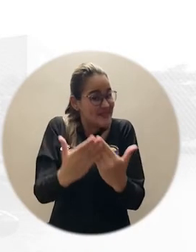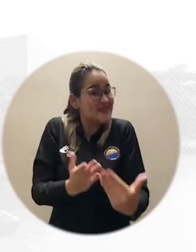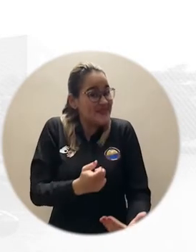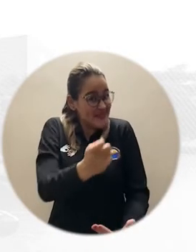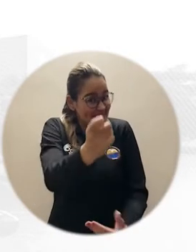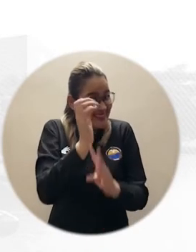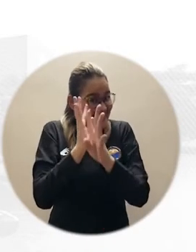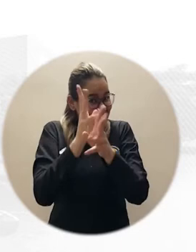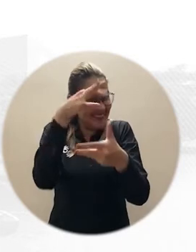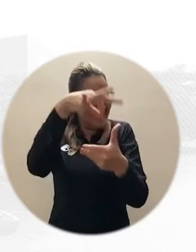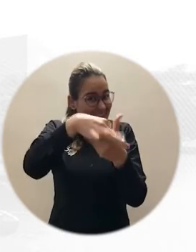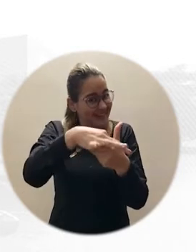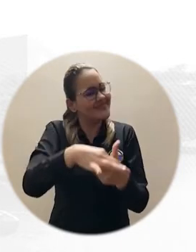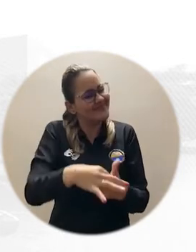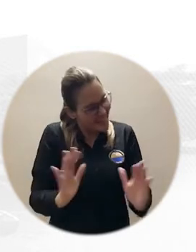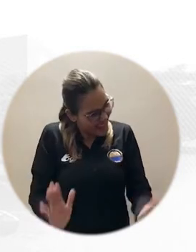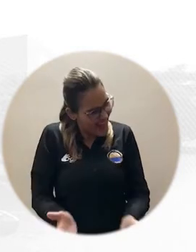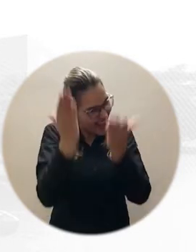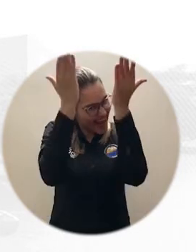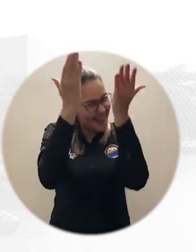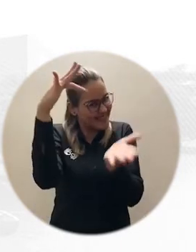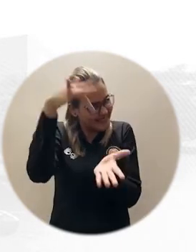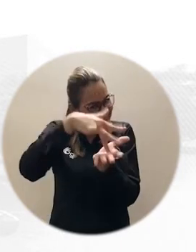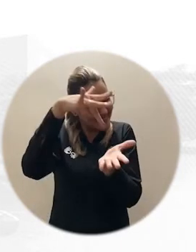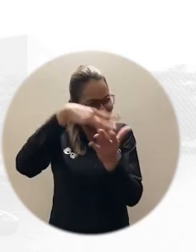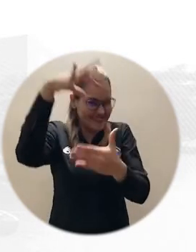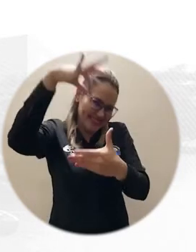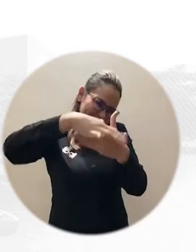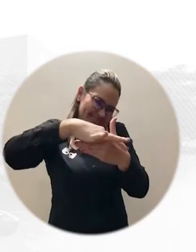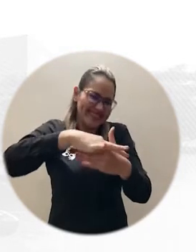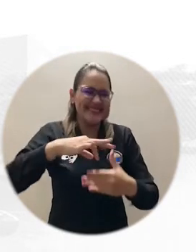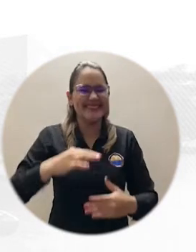estas próximas elecciones. Contamos con tu participación.